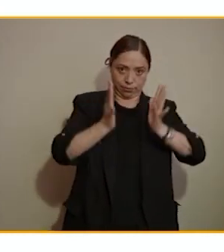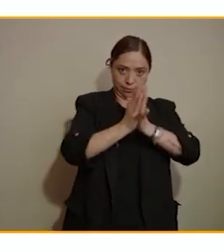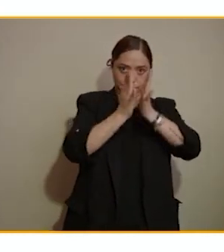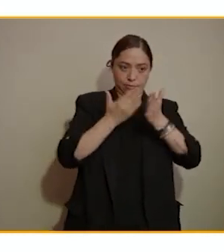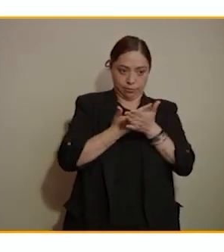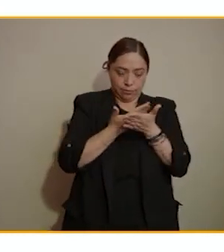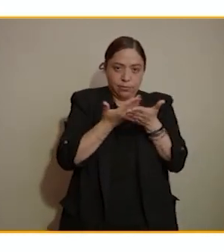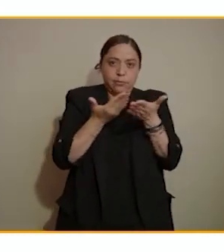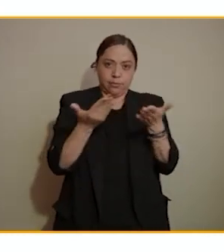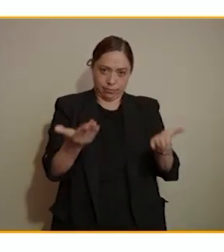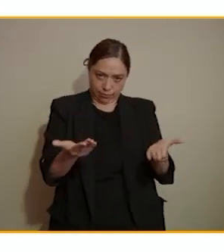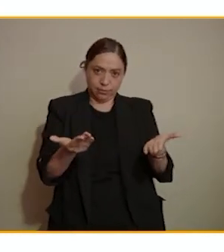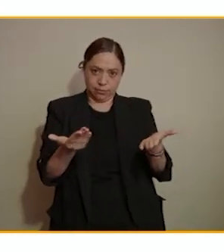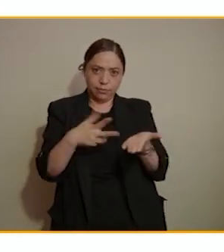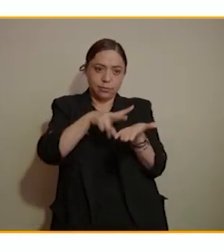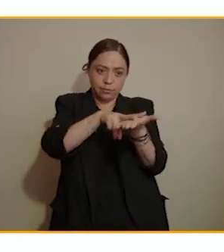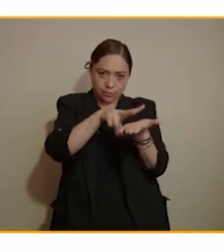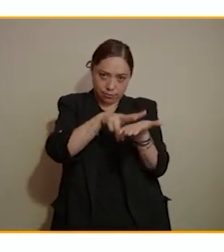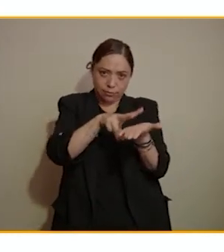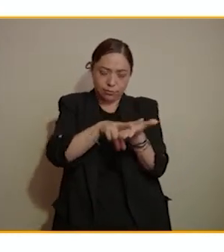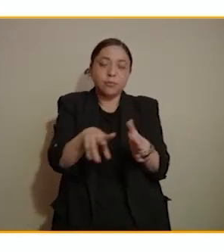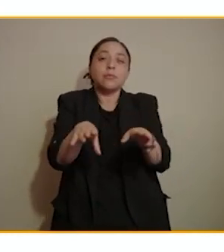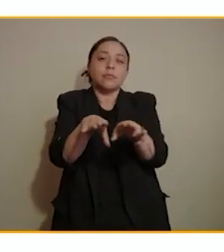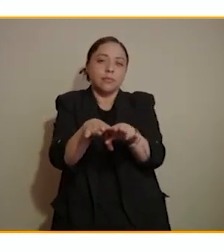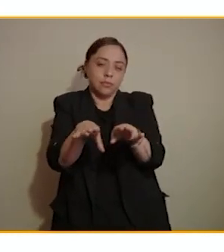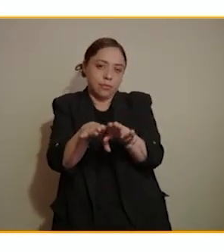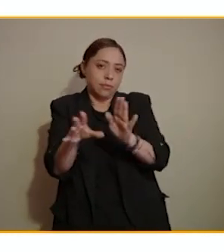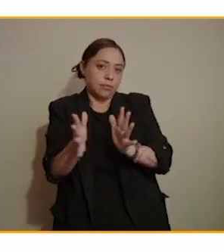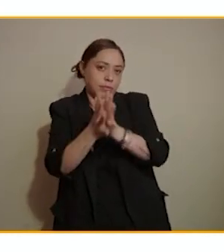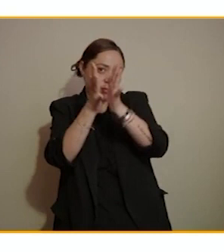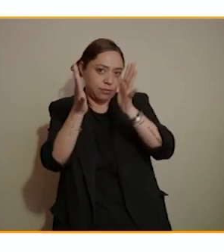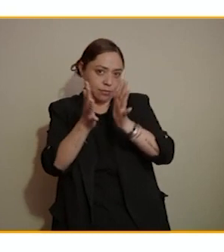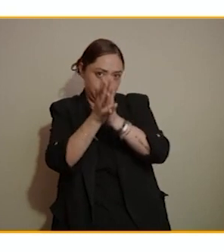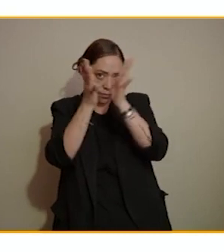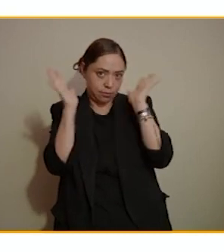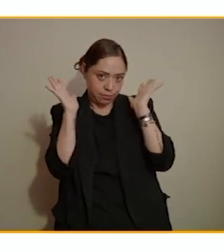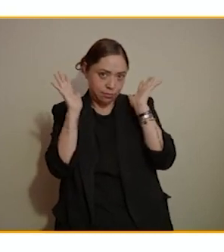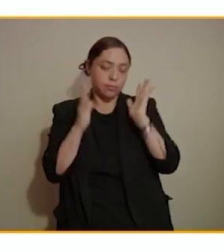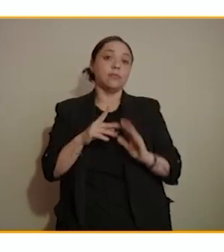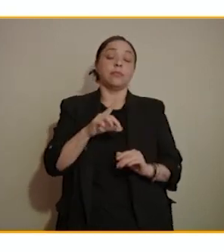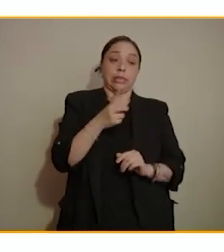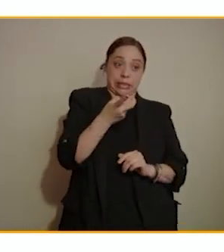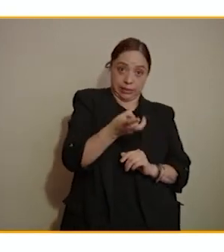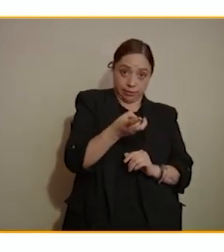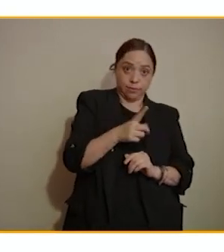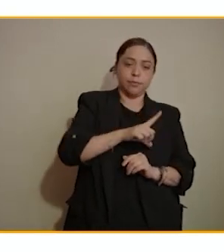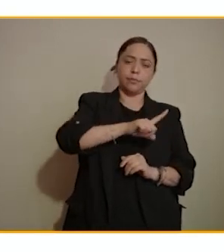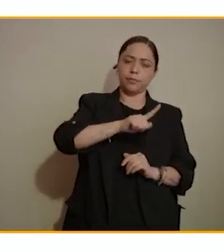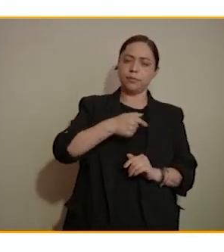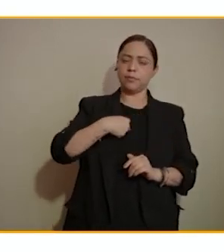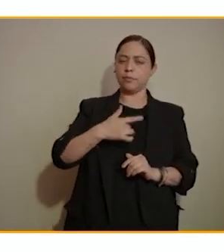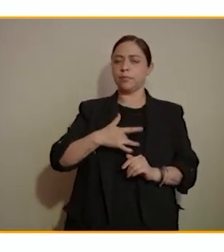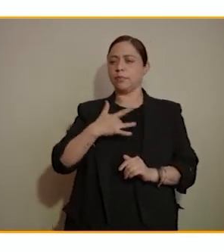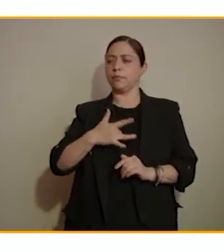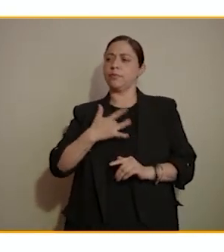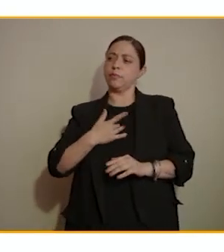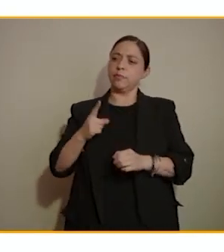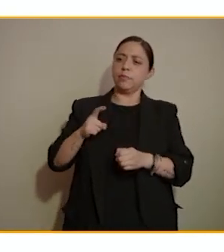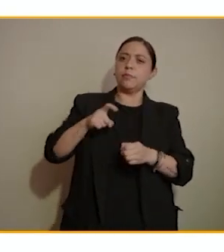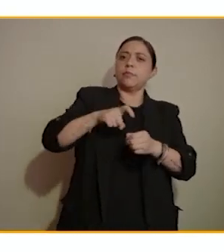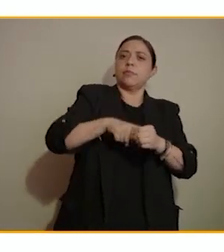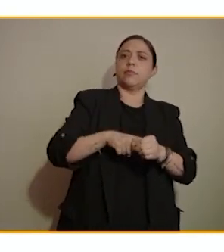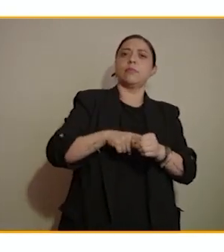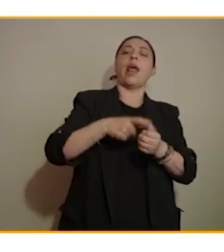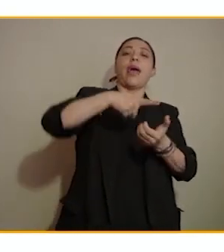en estas cadenas de valor, yo como MIPYME, y a partir de esto buscar insertarme de manera más valiosa en